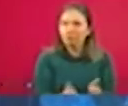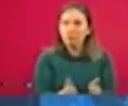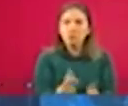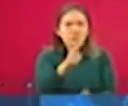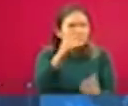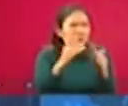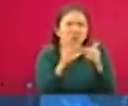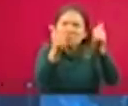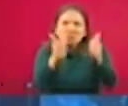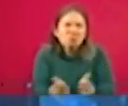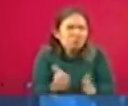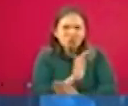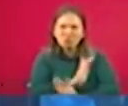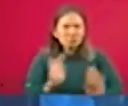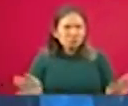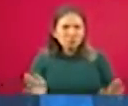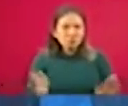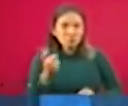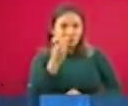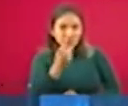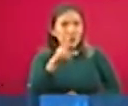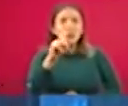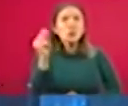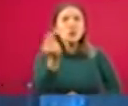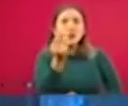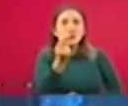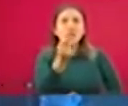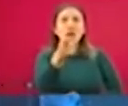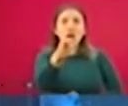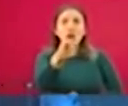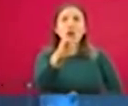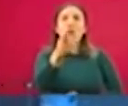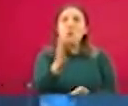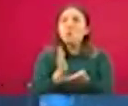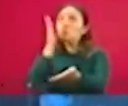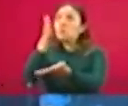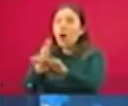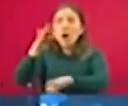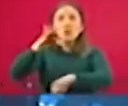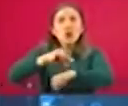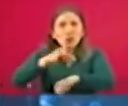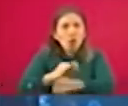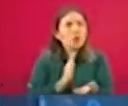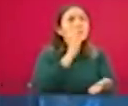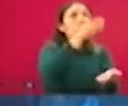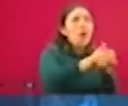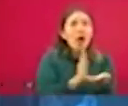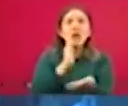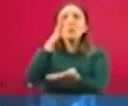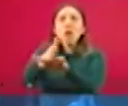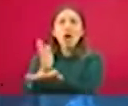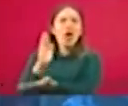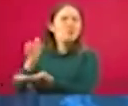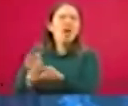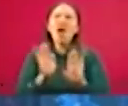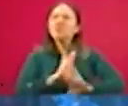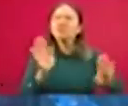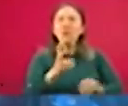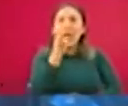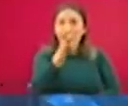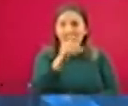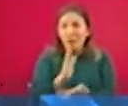pero cualquiera que quisiera hacer análisis complementarios, alternos, con metodologías diferentes, tiene a